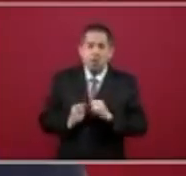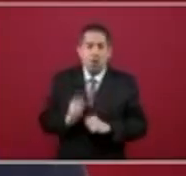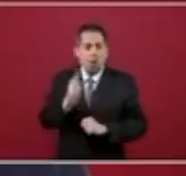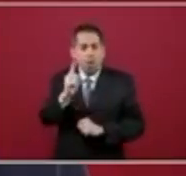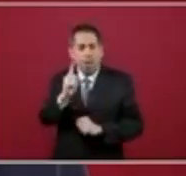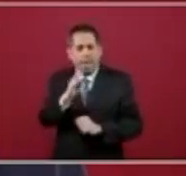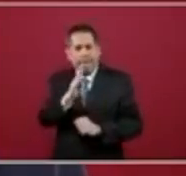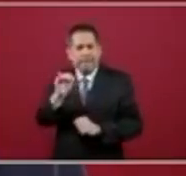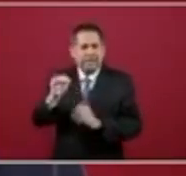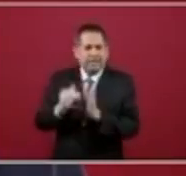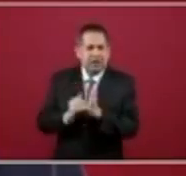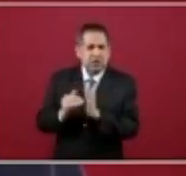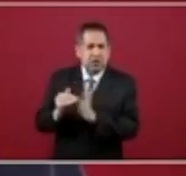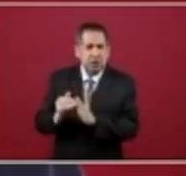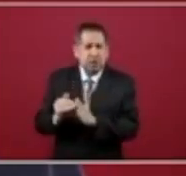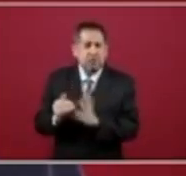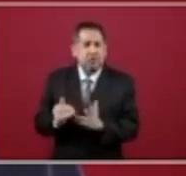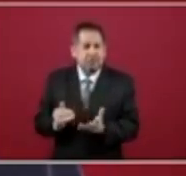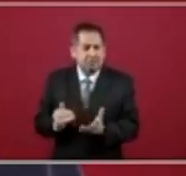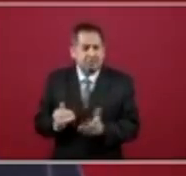1 billón,